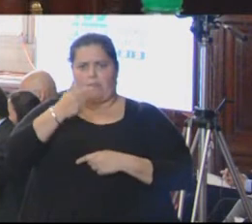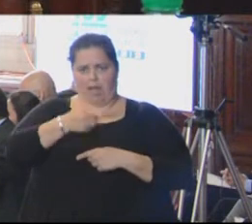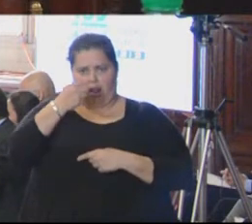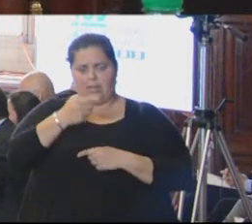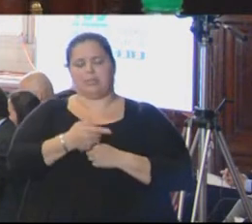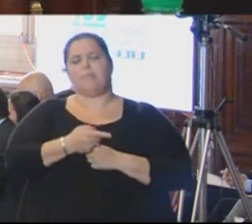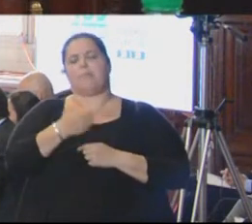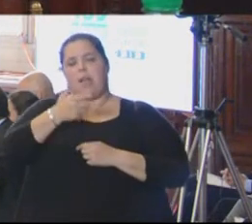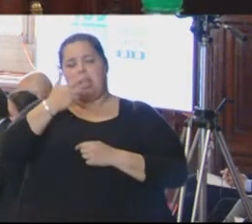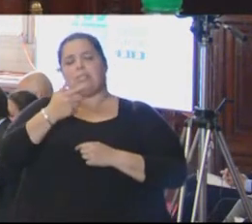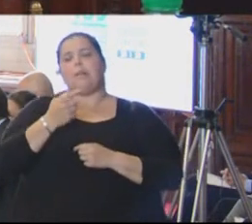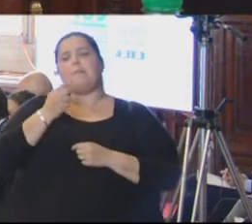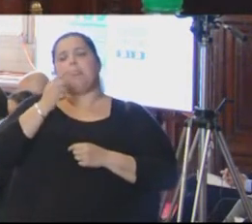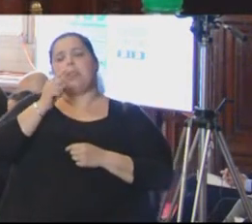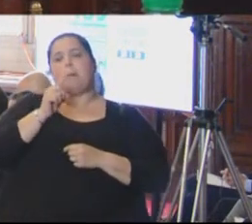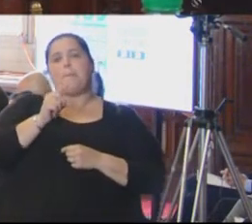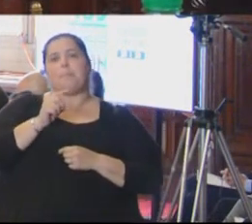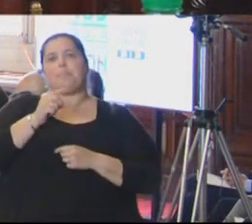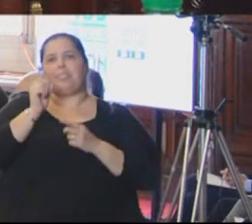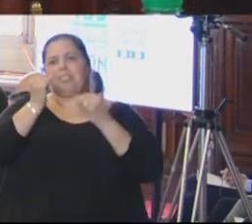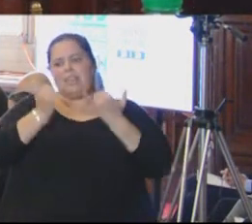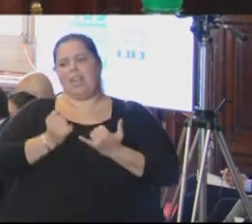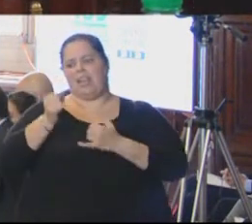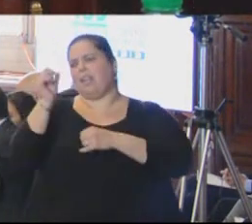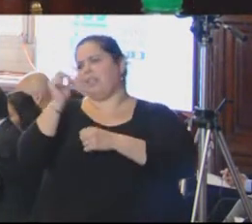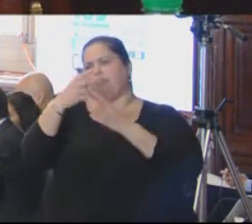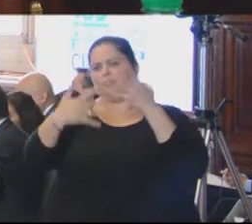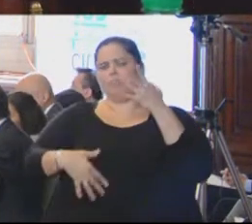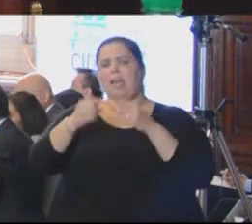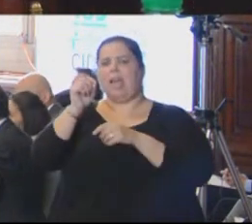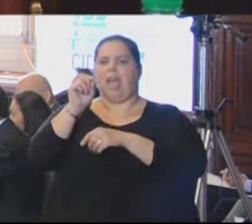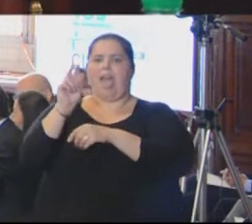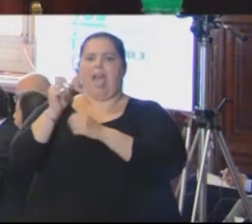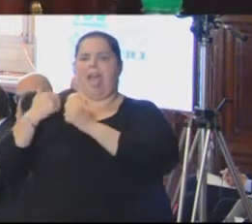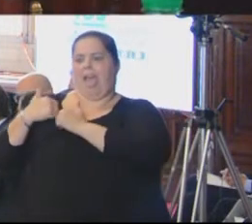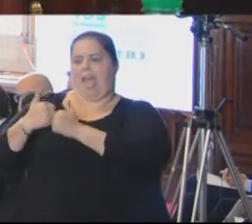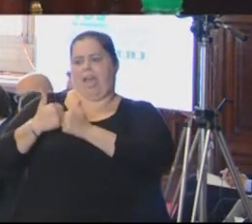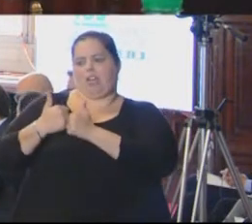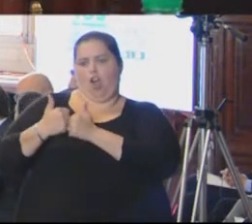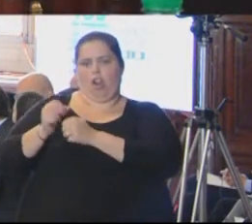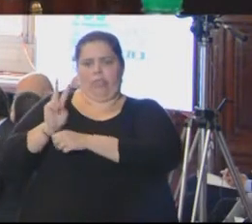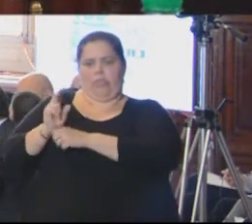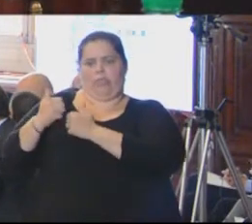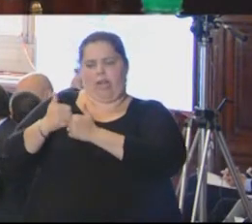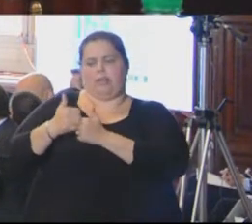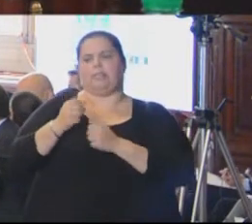2.165 escoltas, 478 apoyos de transporte fluvial, 486 apoyos de